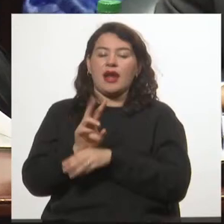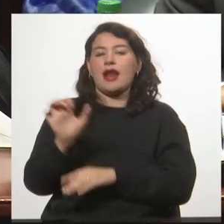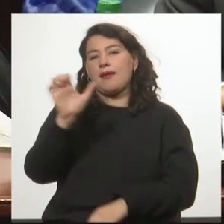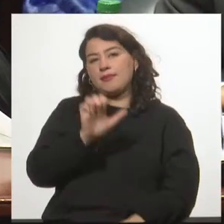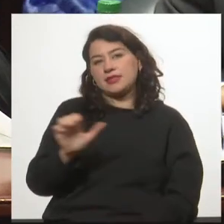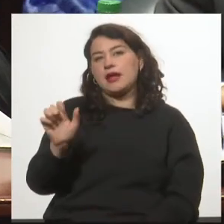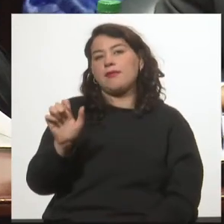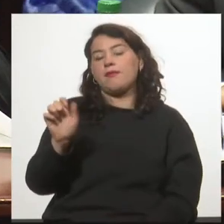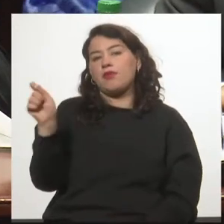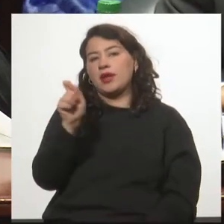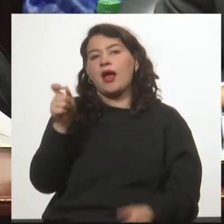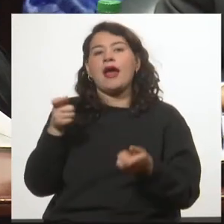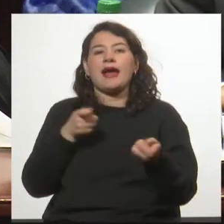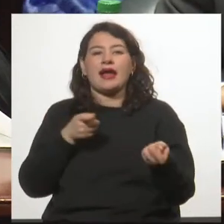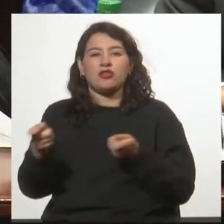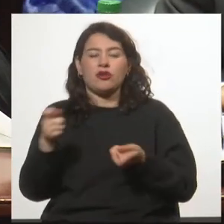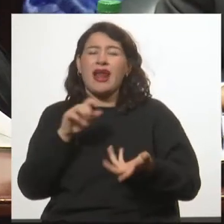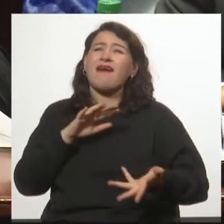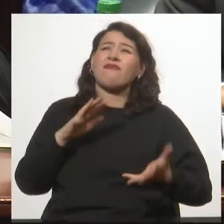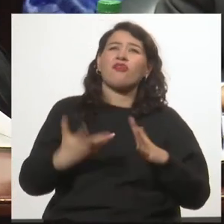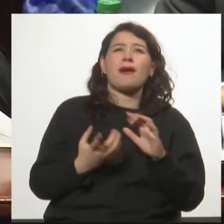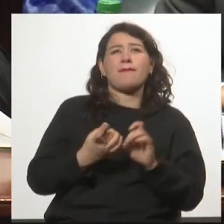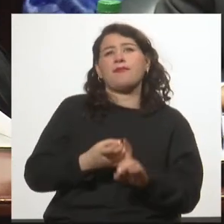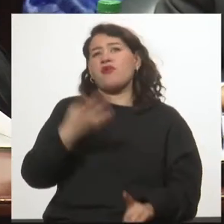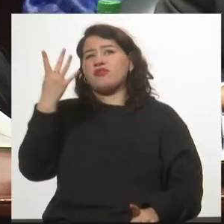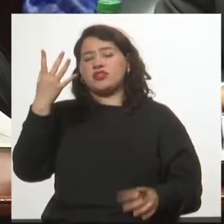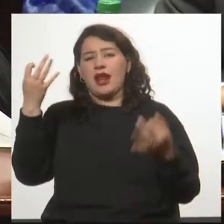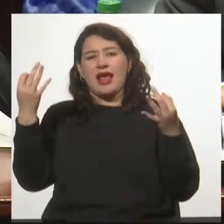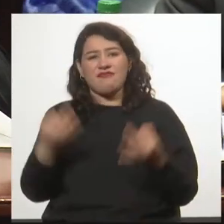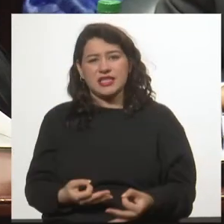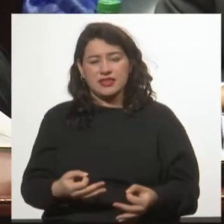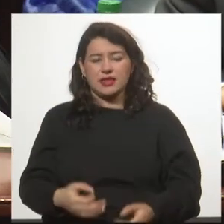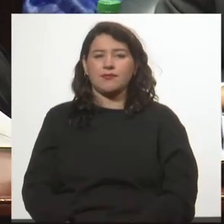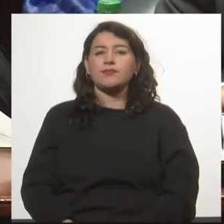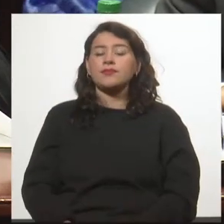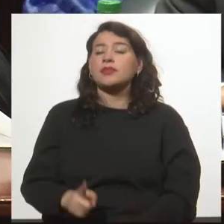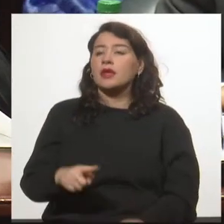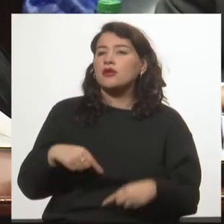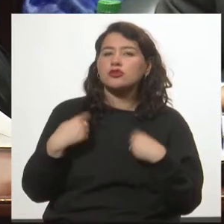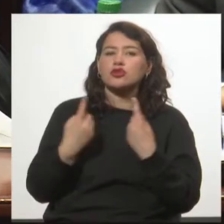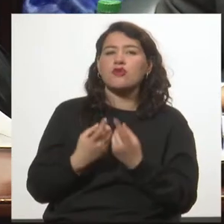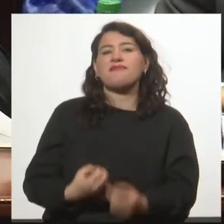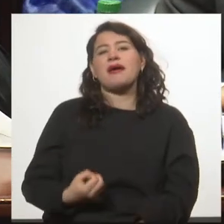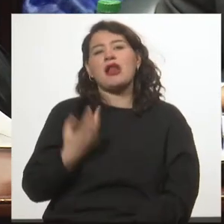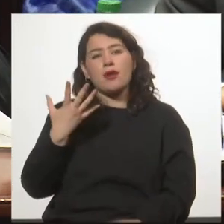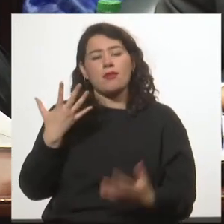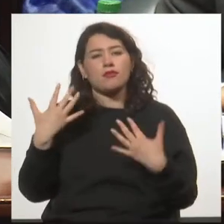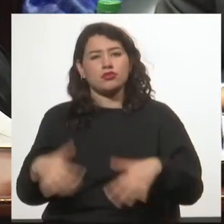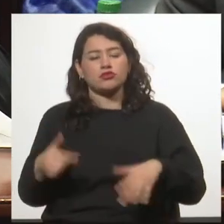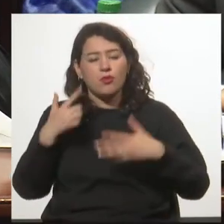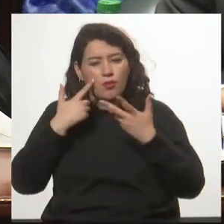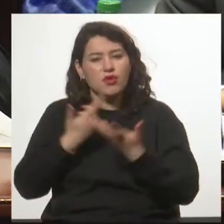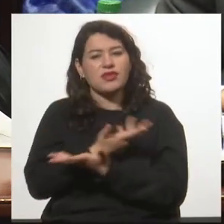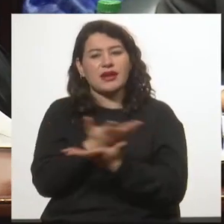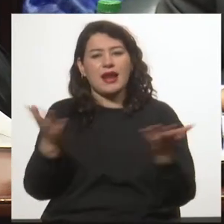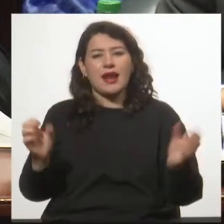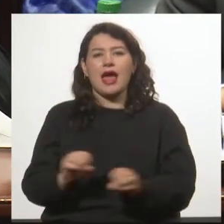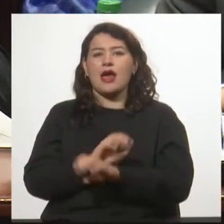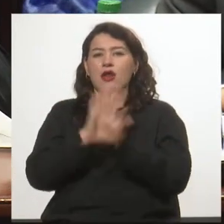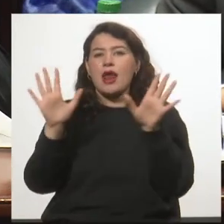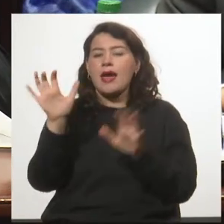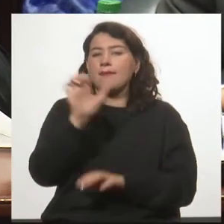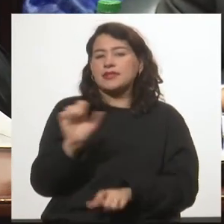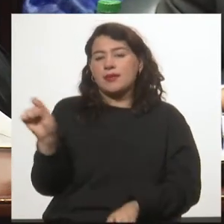gestionarlas de manera profesional y eficiente valoramos mucho además la transparencia en el caso de las empresas públicas